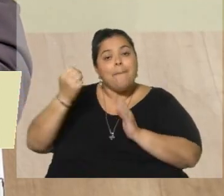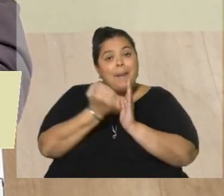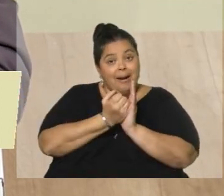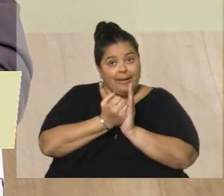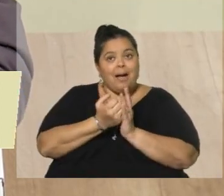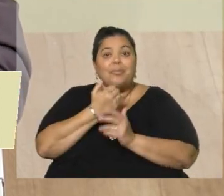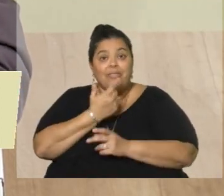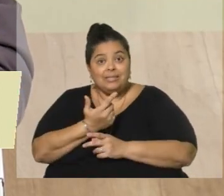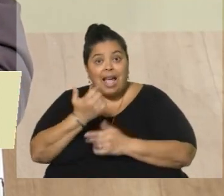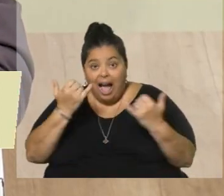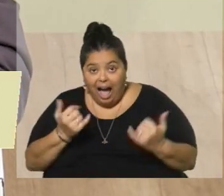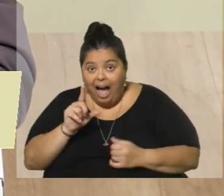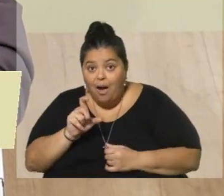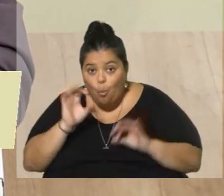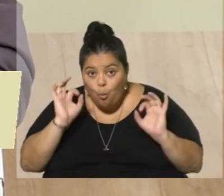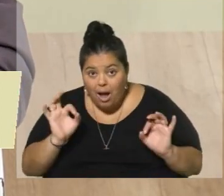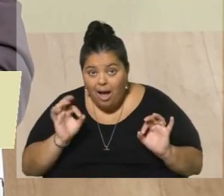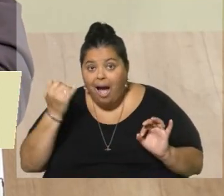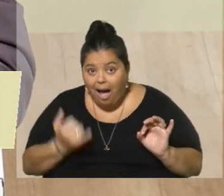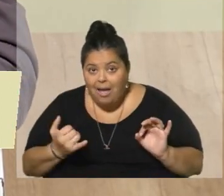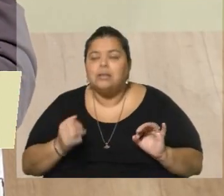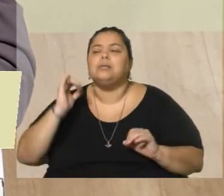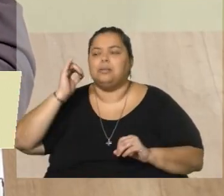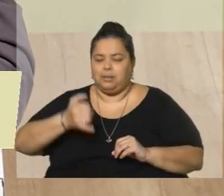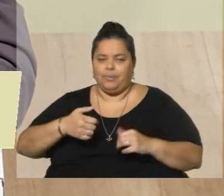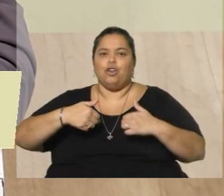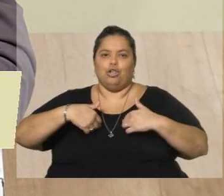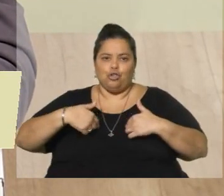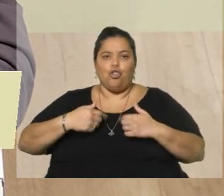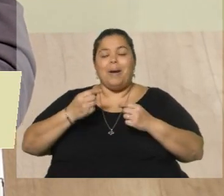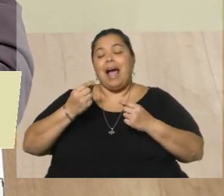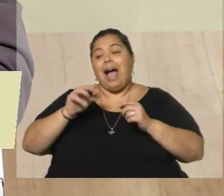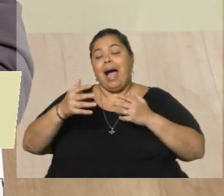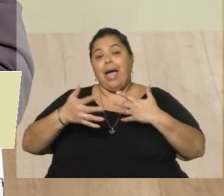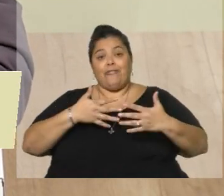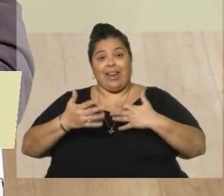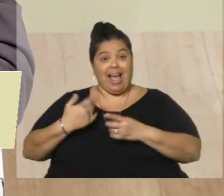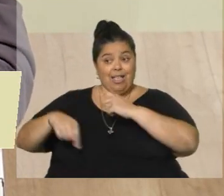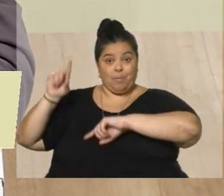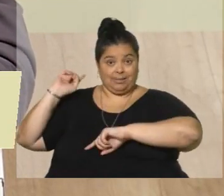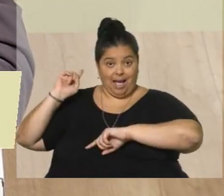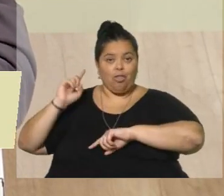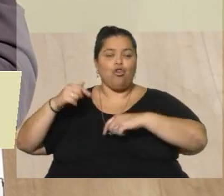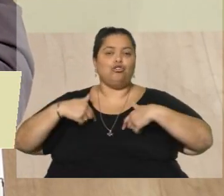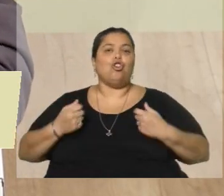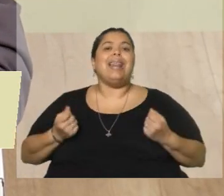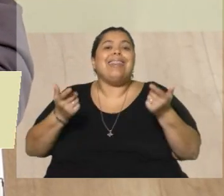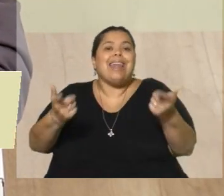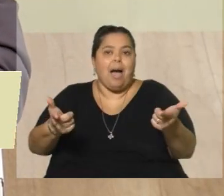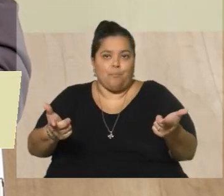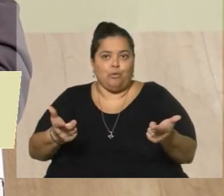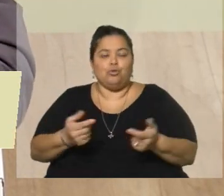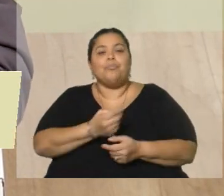tenemos el agua asegurada sí tienen el agua asegurada nosotros para la expo pasada y también para esta vamos a digamos darle a los expositores